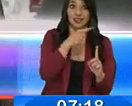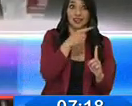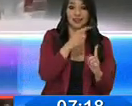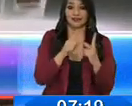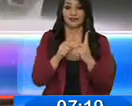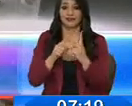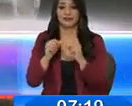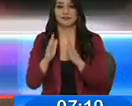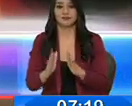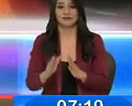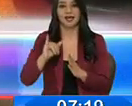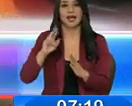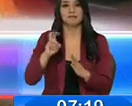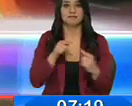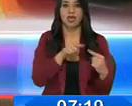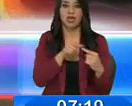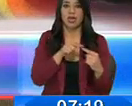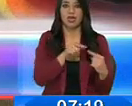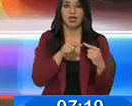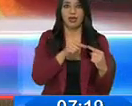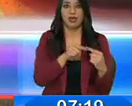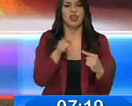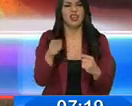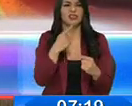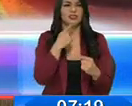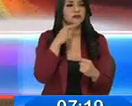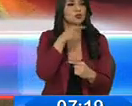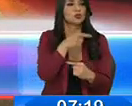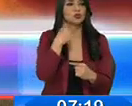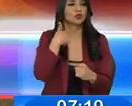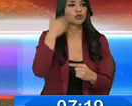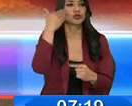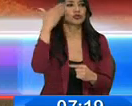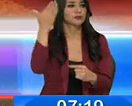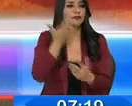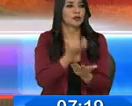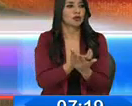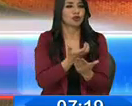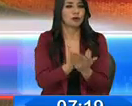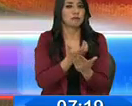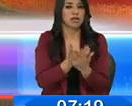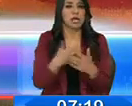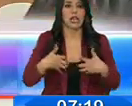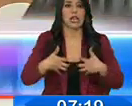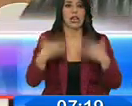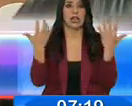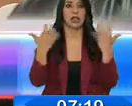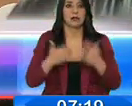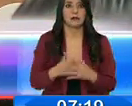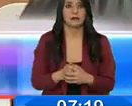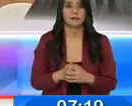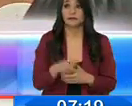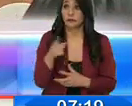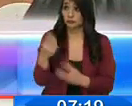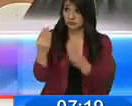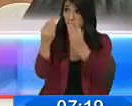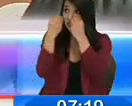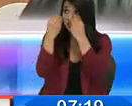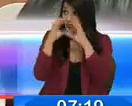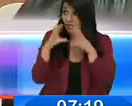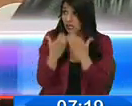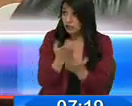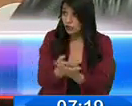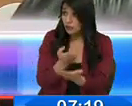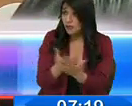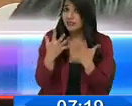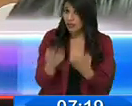el legislador Jaime Olivo, pues este hizo alusión a que Ron desconoce de economía. Me ha dado clases de economía. ¿Quieres hablar de economía?